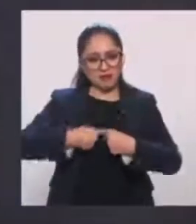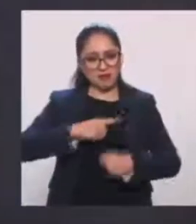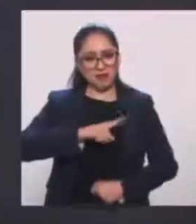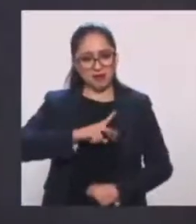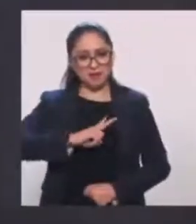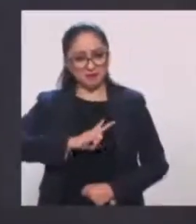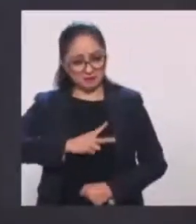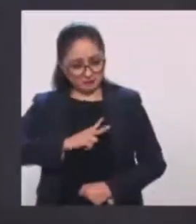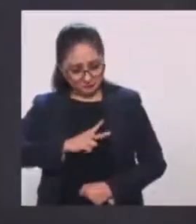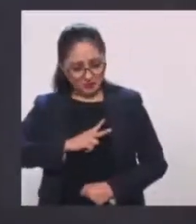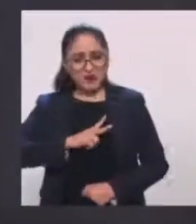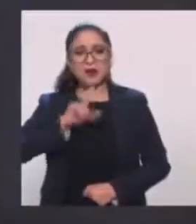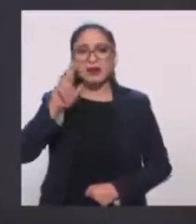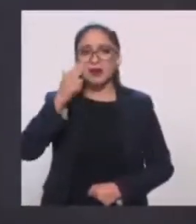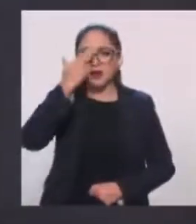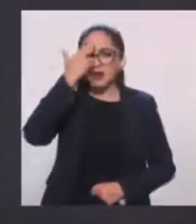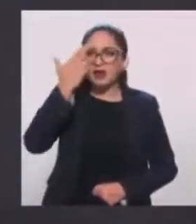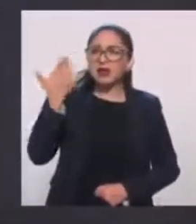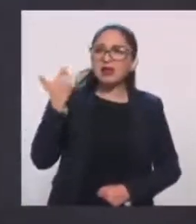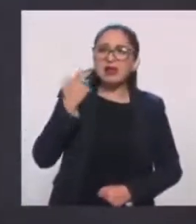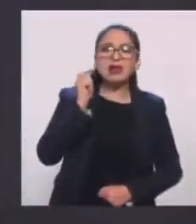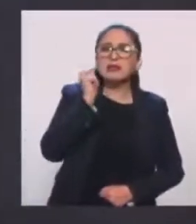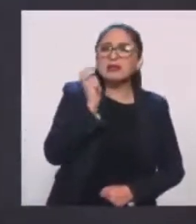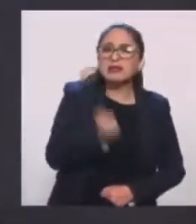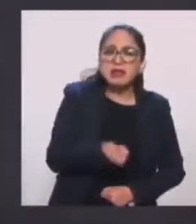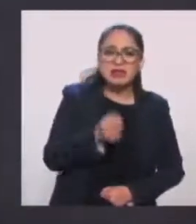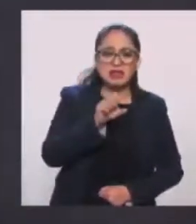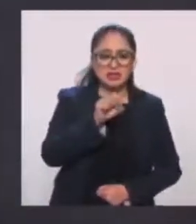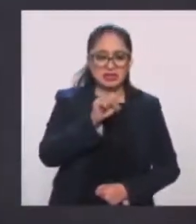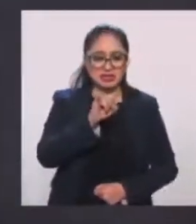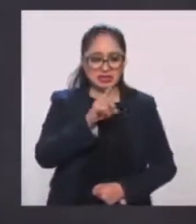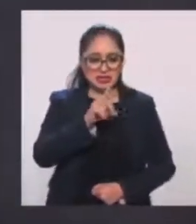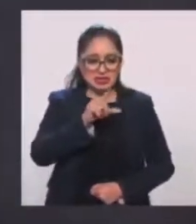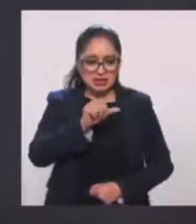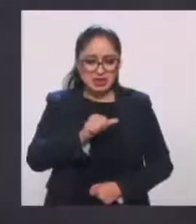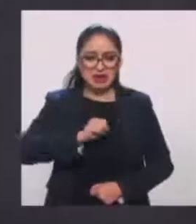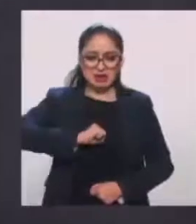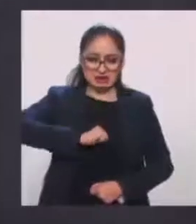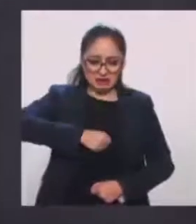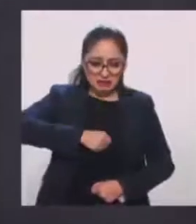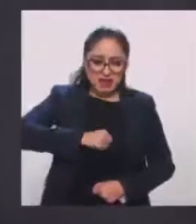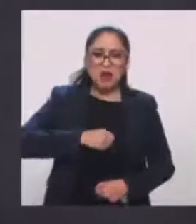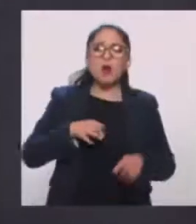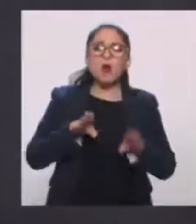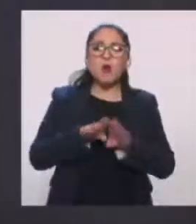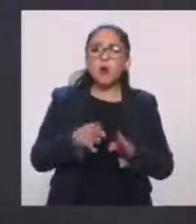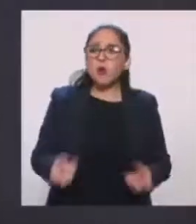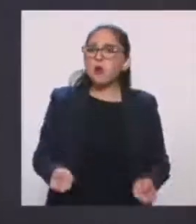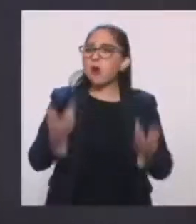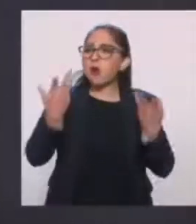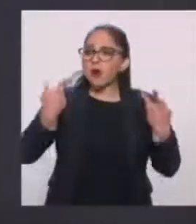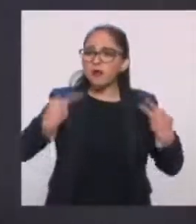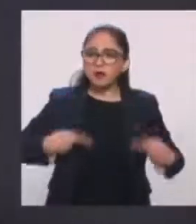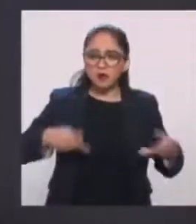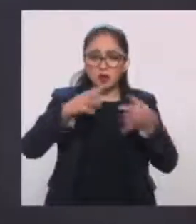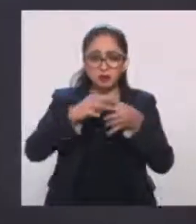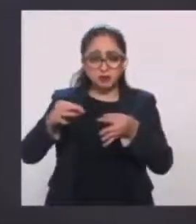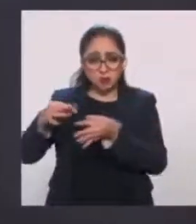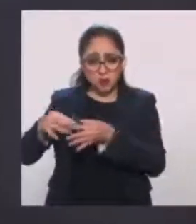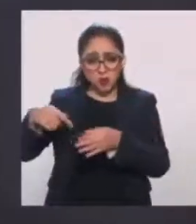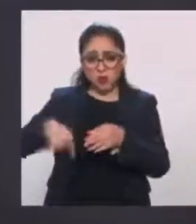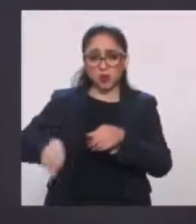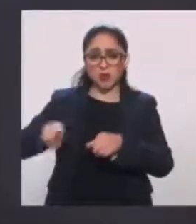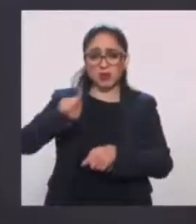que es el SIDA, sobre cómo estamos en el tema de diagnósticos en México, y contamos con un valiosísimo testimonio que hoy